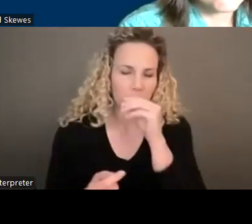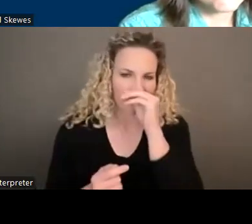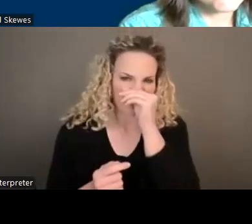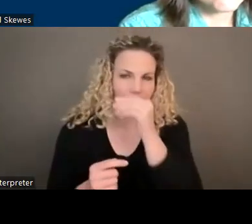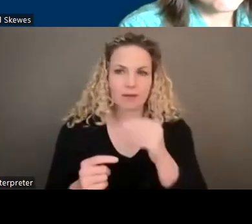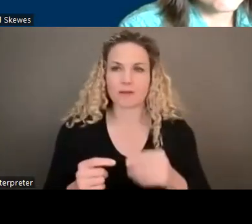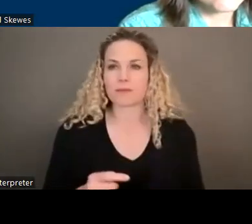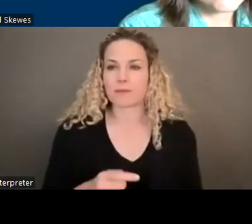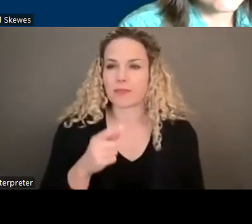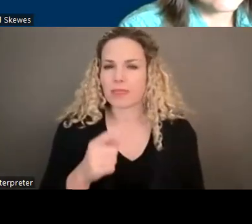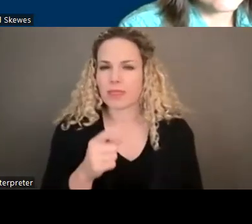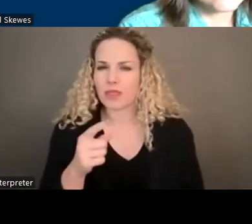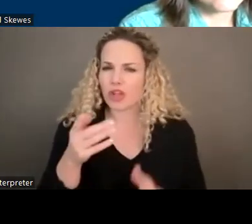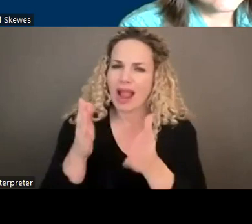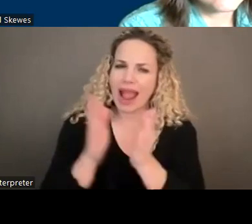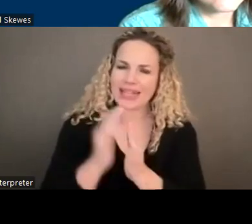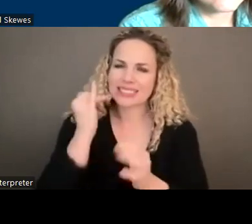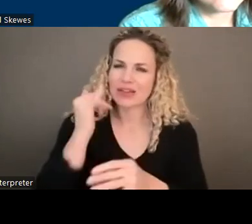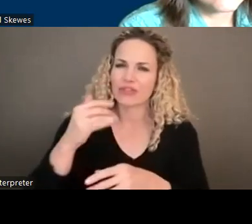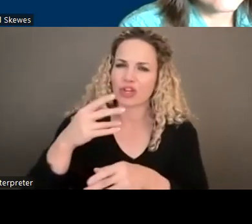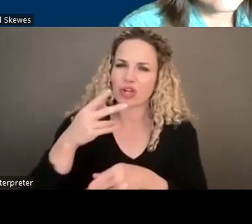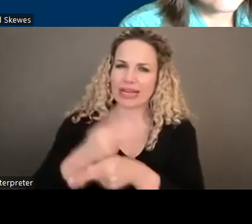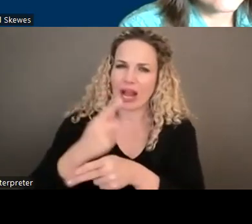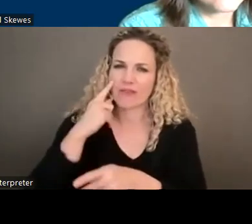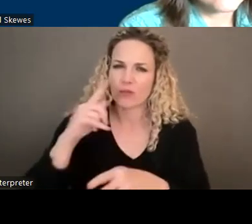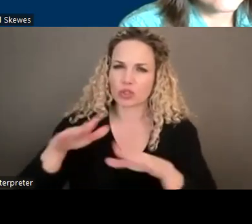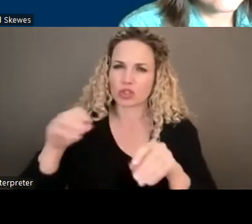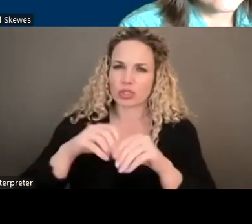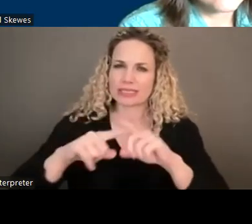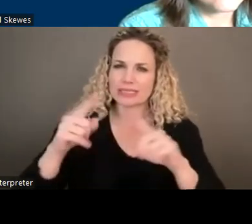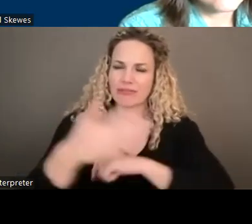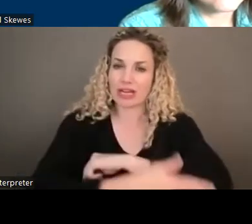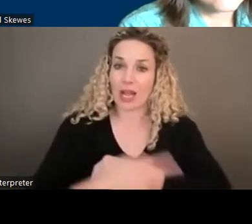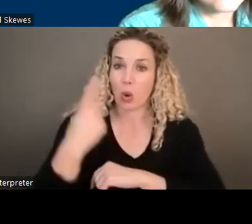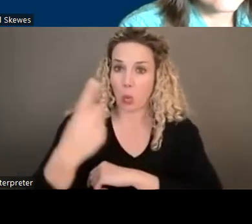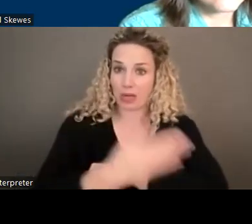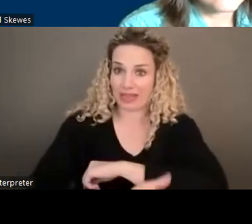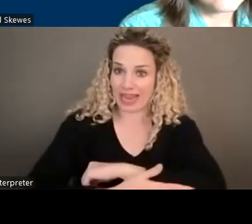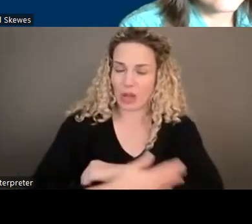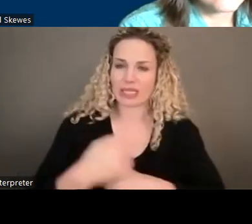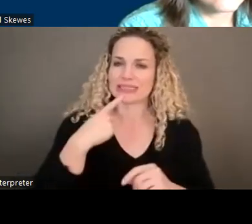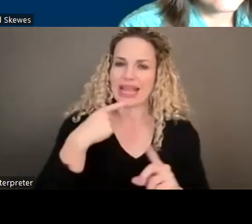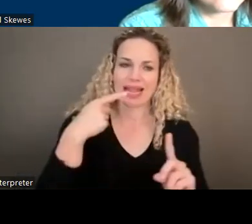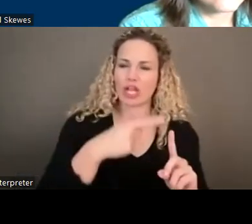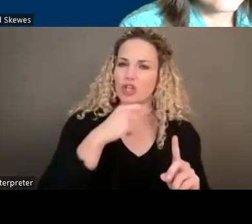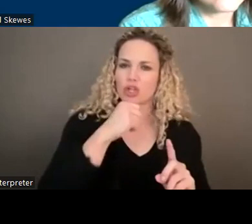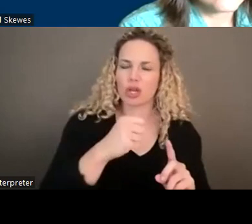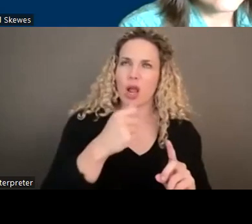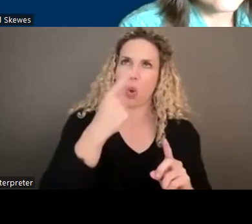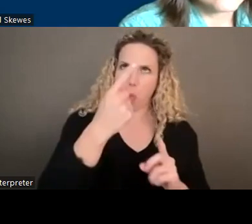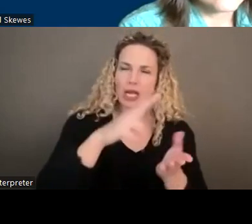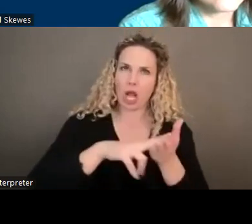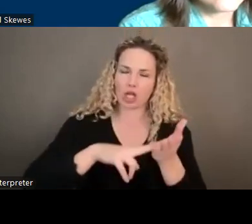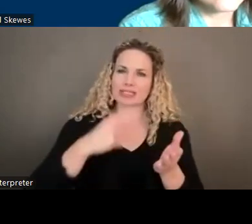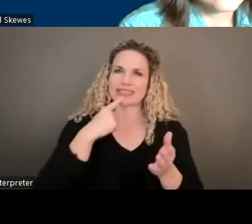if they're caring for children in different counties. One of the counties is saying that because they're not within, one of the contractors is